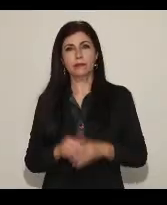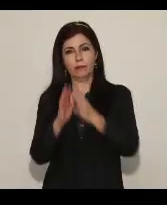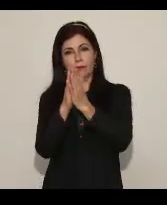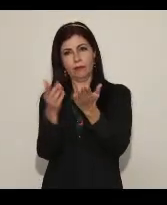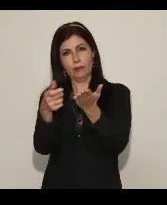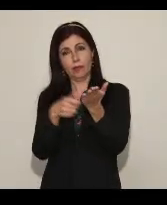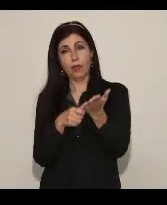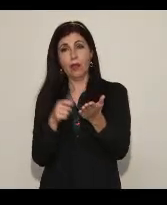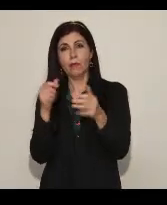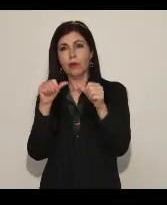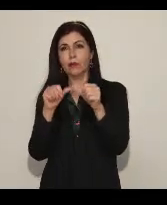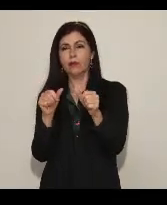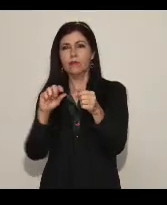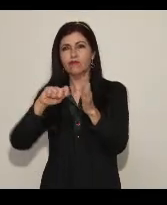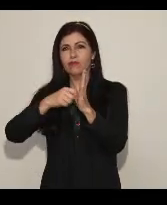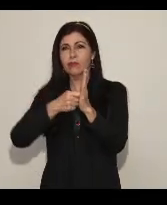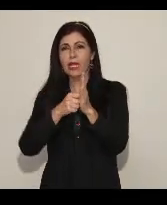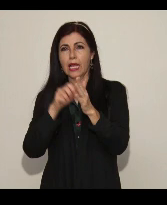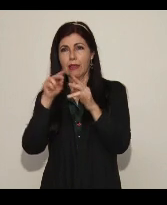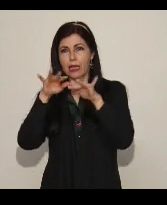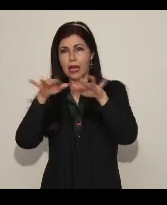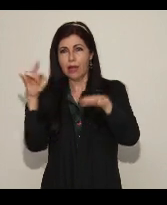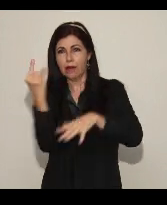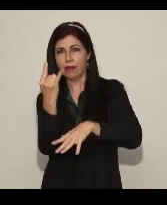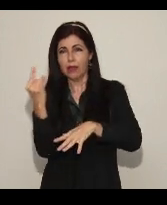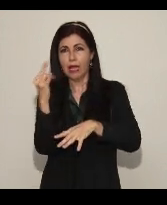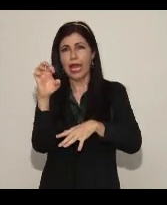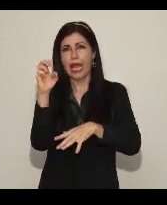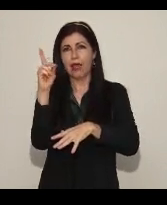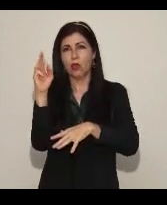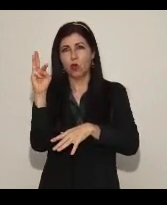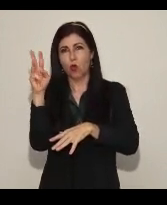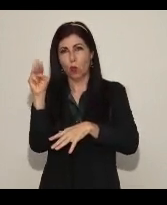Manual para la configuración de la red inalámbrica EduRoom.